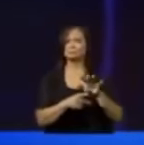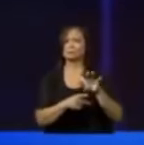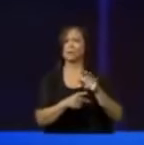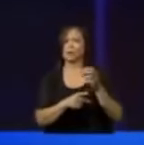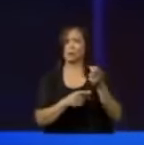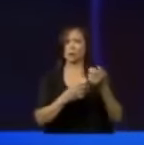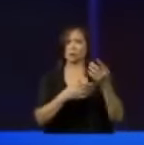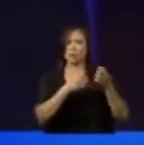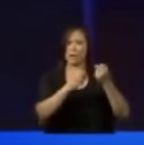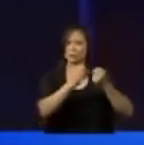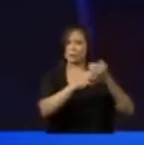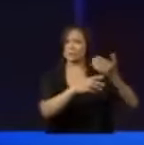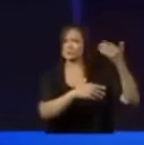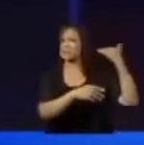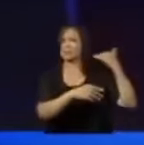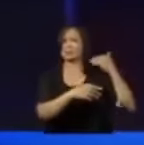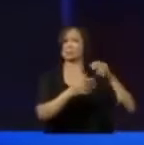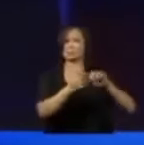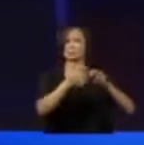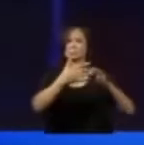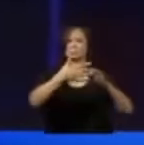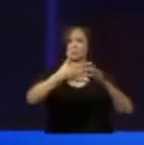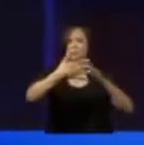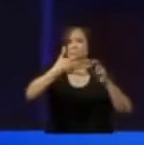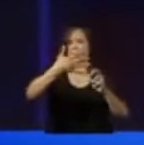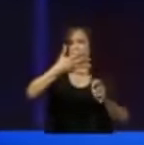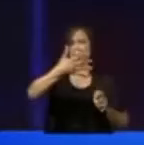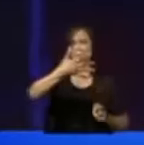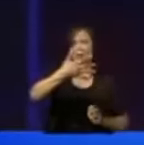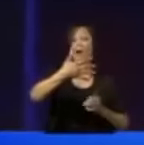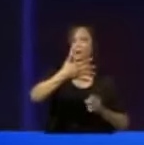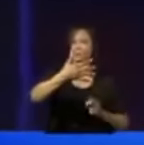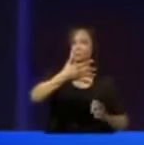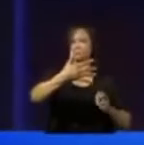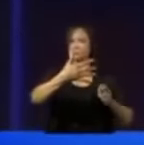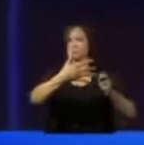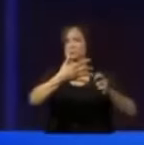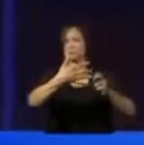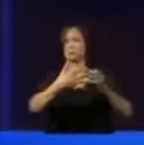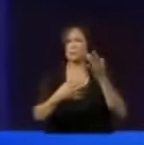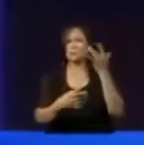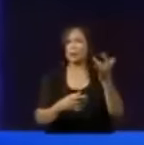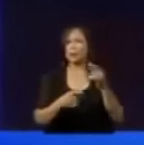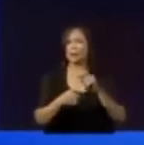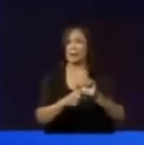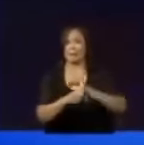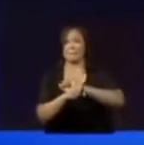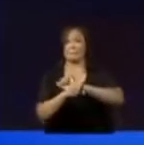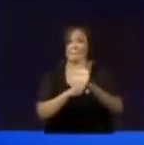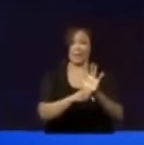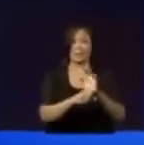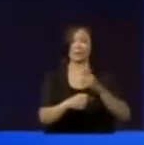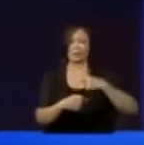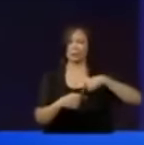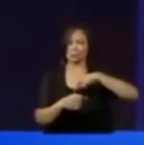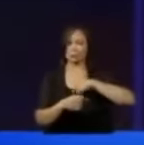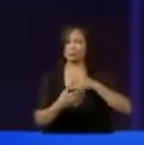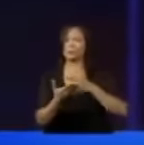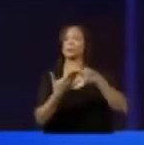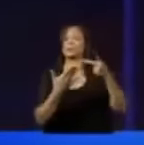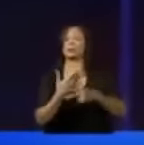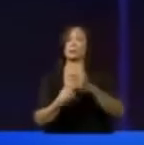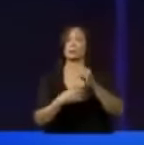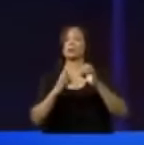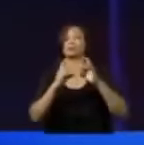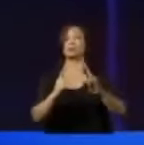los dos índices anteriores habíamos retrocedido. ¿Y a qué se debe en parte esto? En la pandemia nosotros logramos hacer un